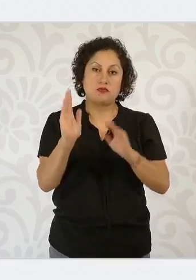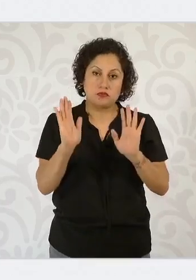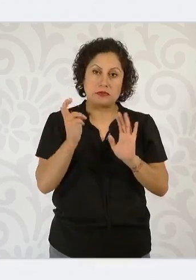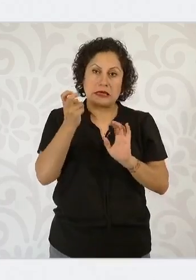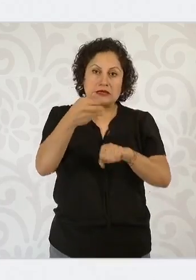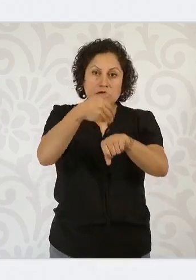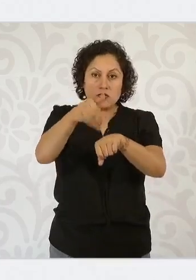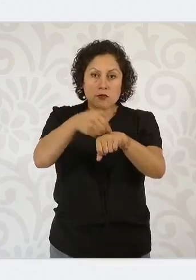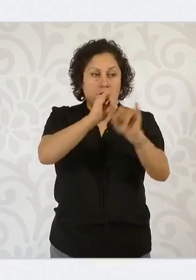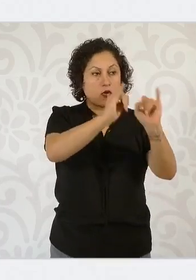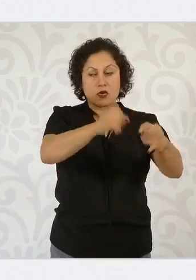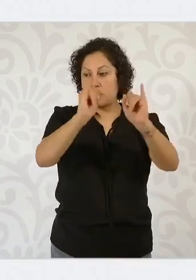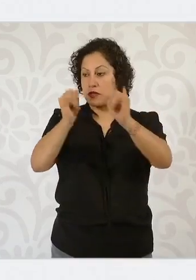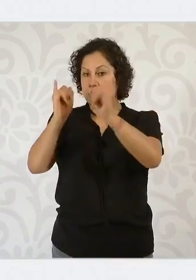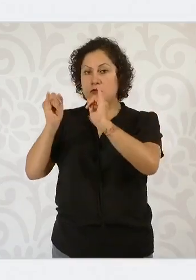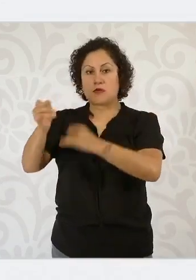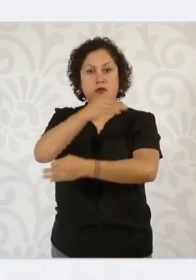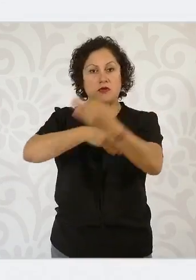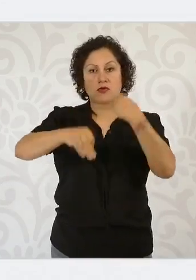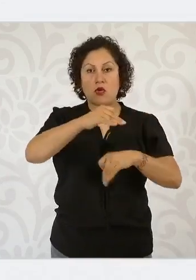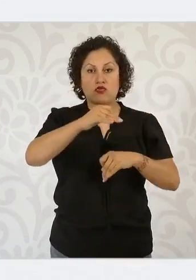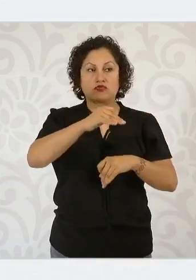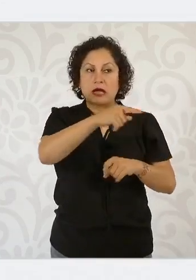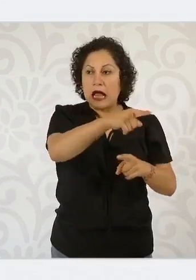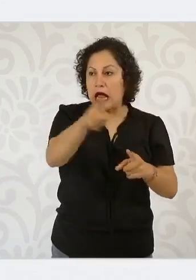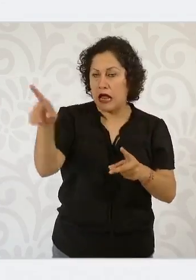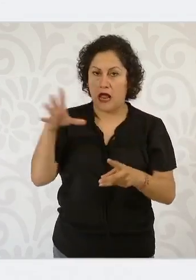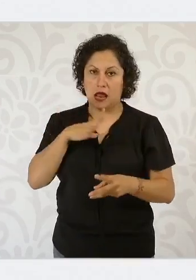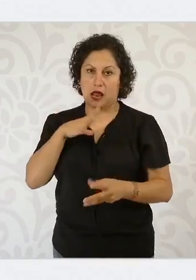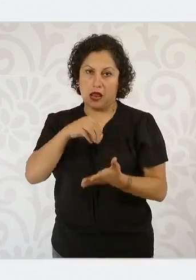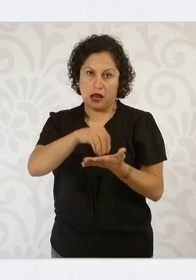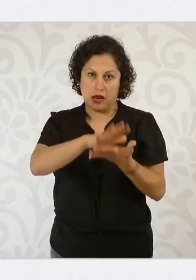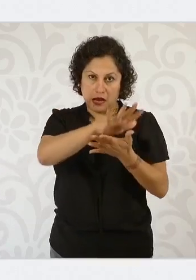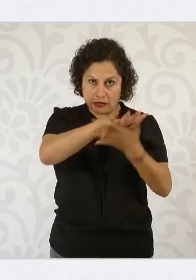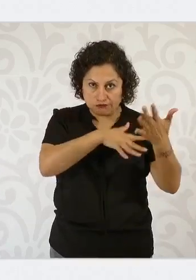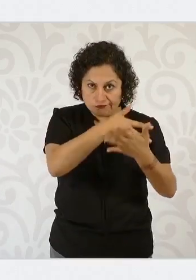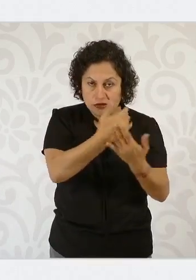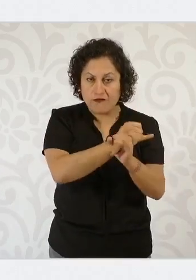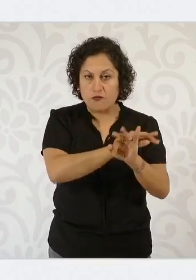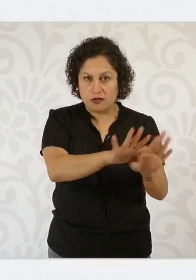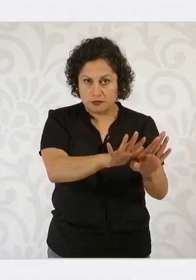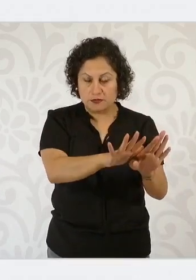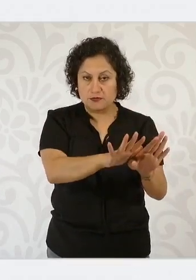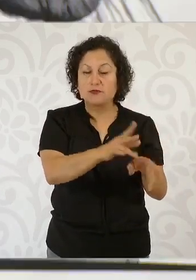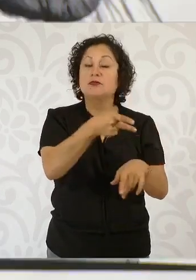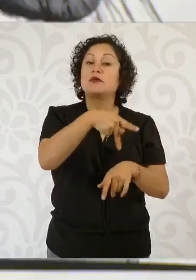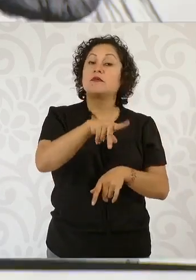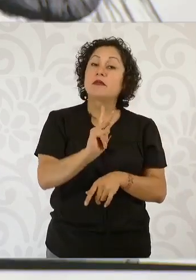que nos identifica a todos en cualquier lugar. Pero el CURP no tiene pues otras